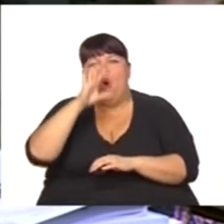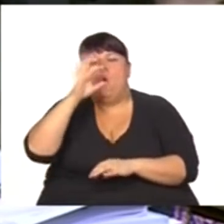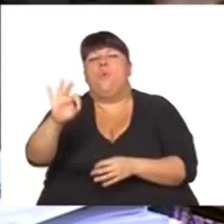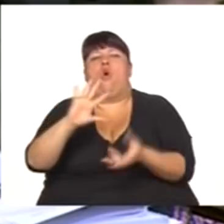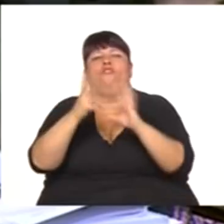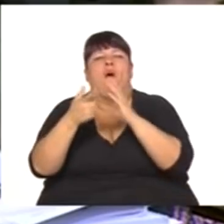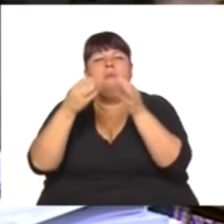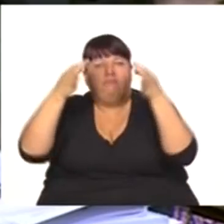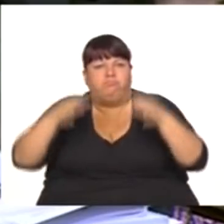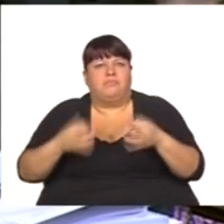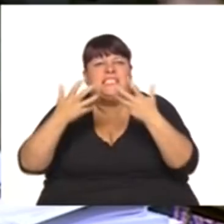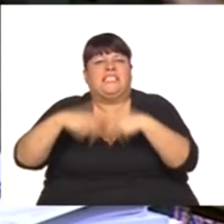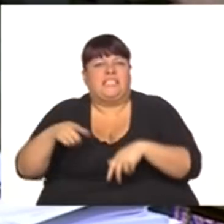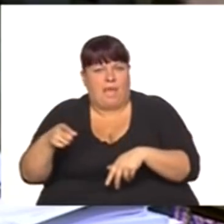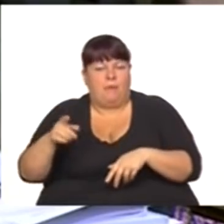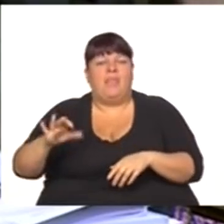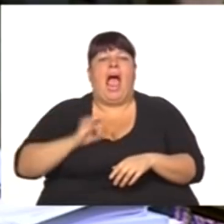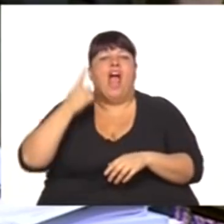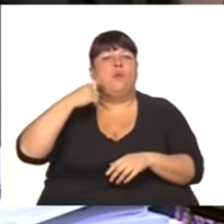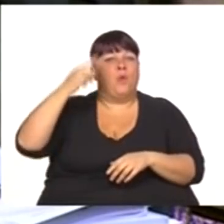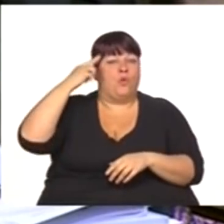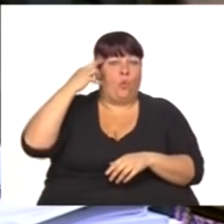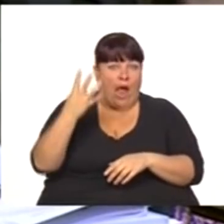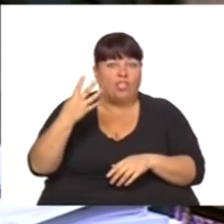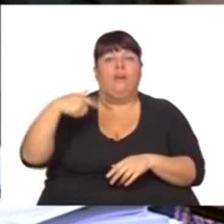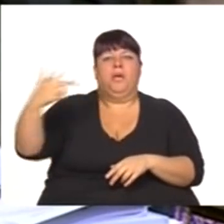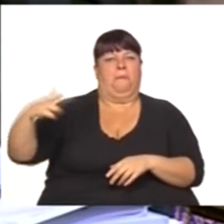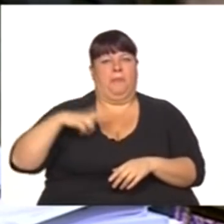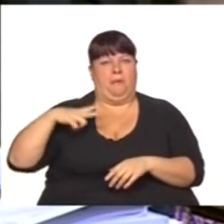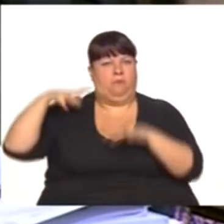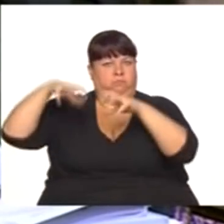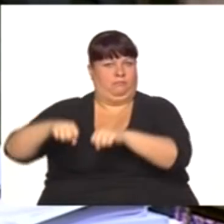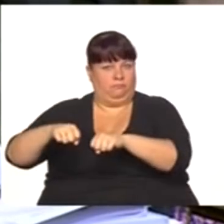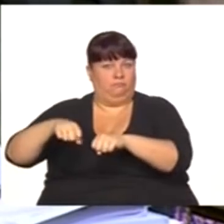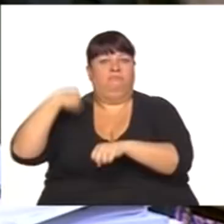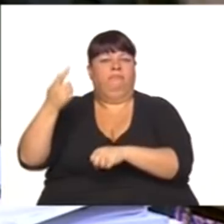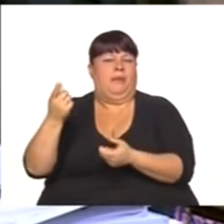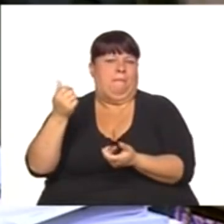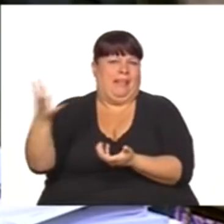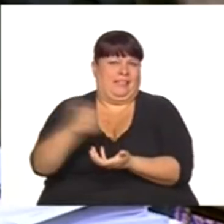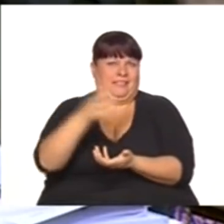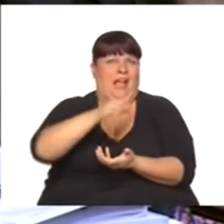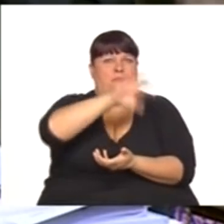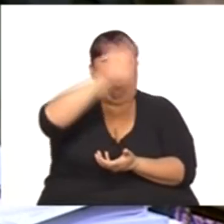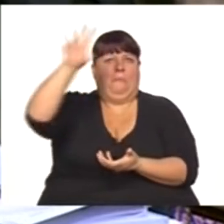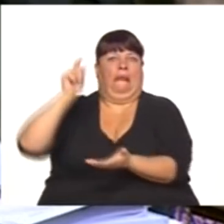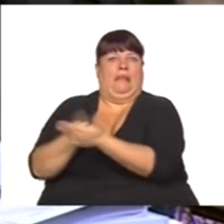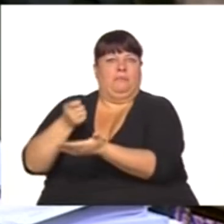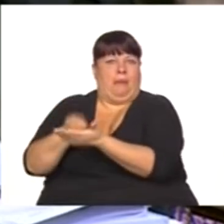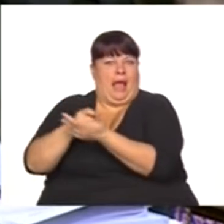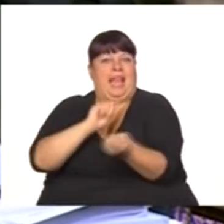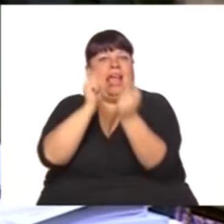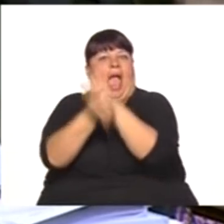cómo es el sistema. En el año 94 el sistema se privatizó y se le sacaron plata a las provincias para pagar